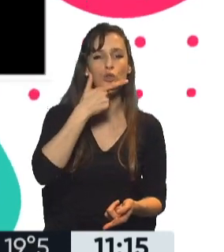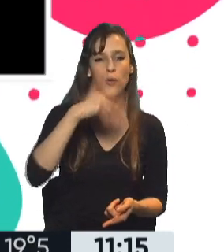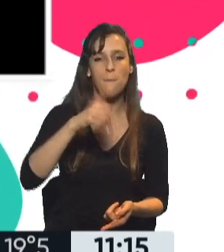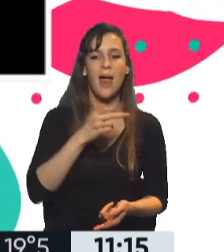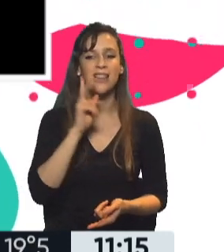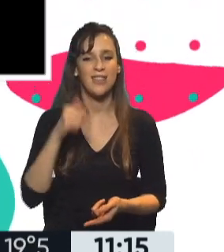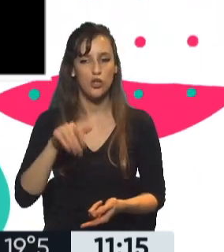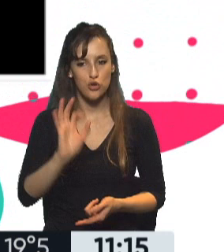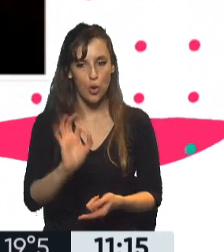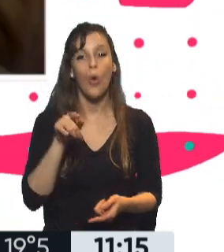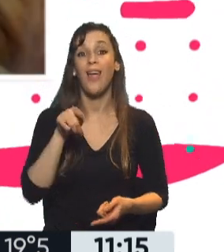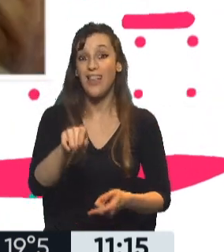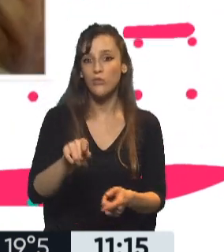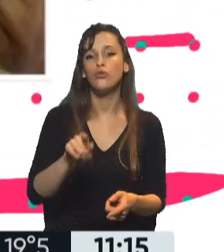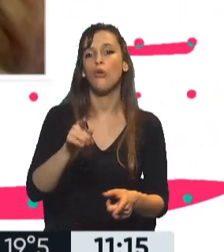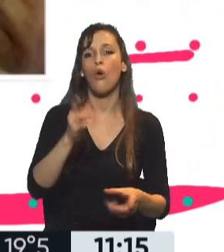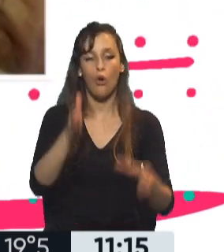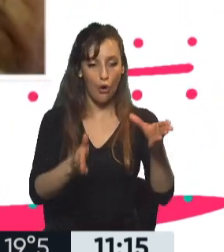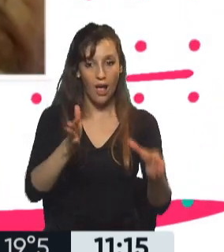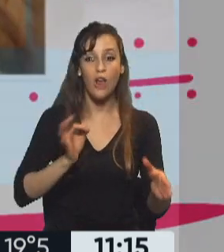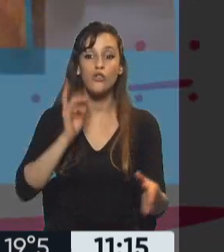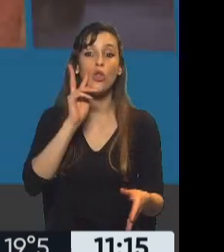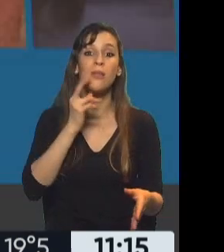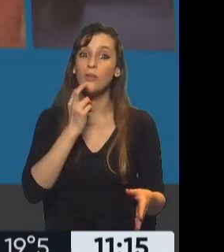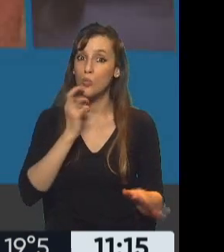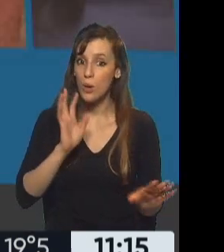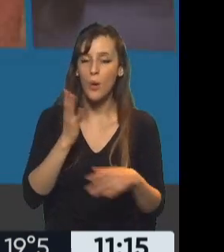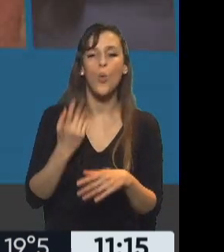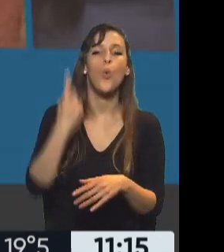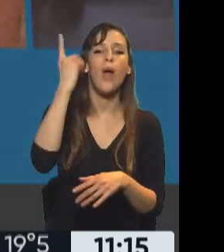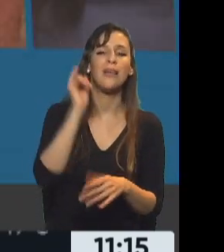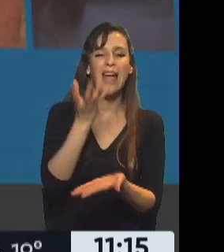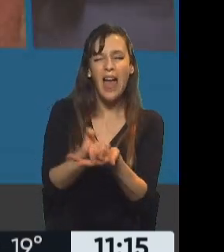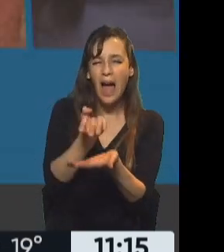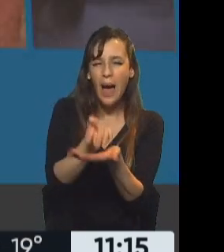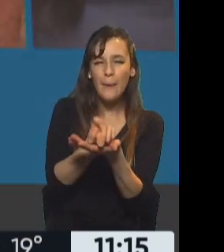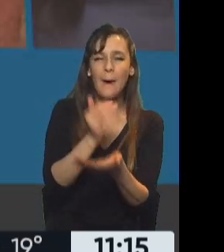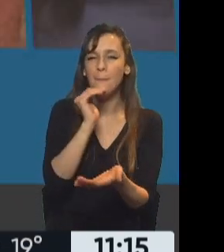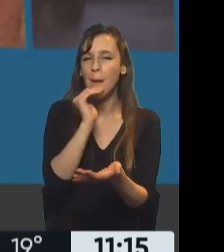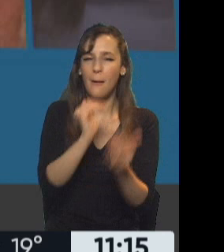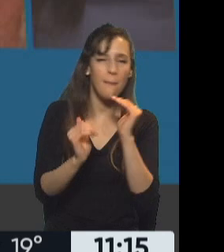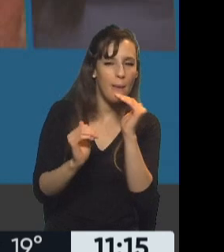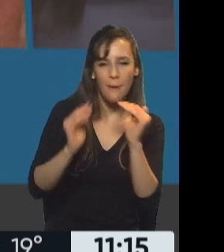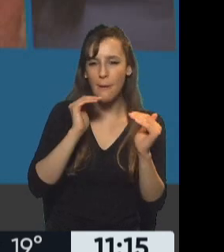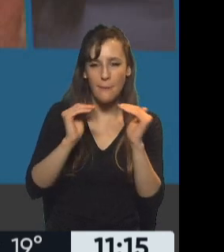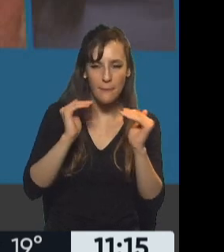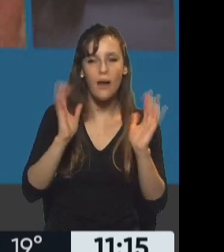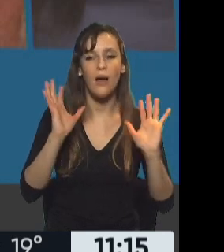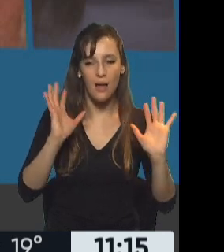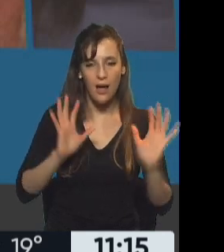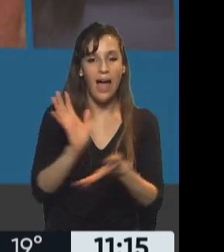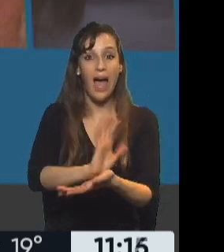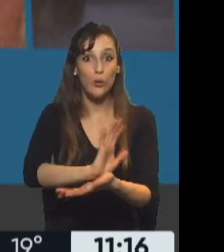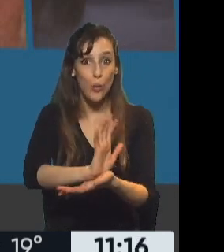19, en el 2019. Sí, sí. Grabamos, sí, un capítulo piloto que quedó muy lindo, la verdad que muy bien. Pero